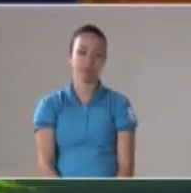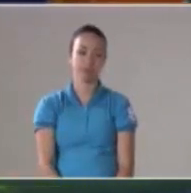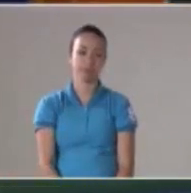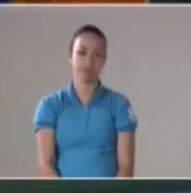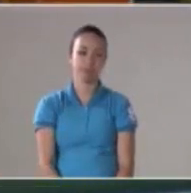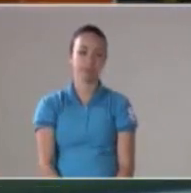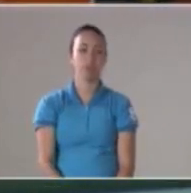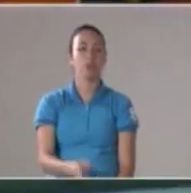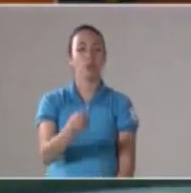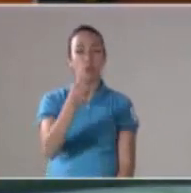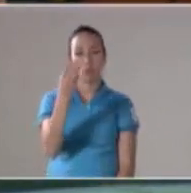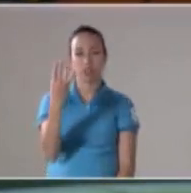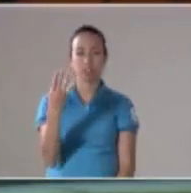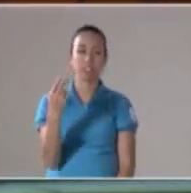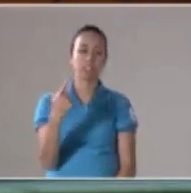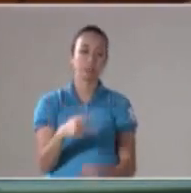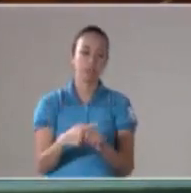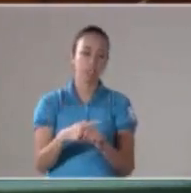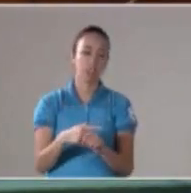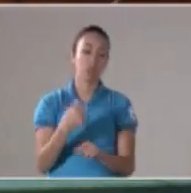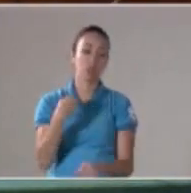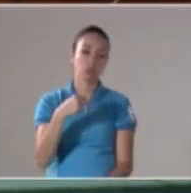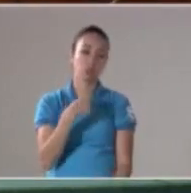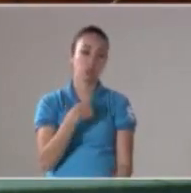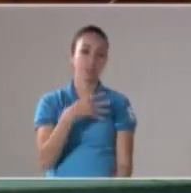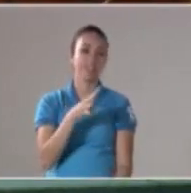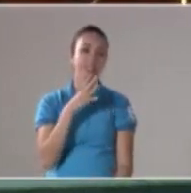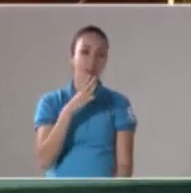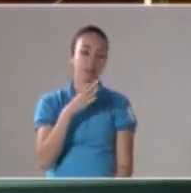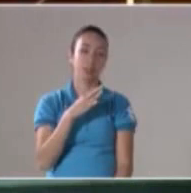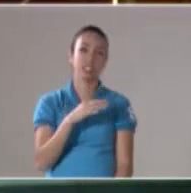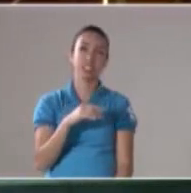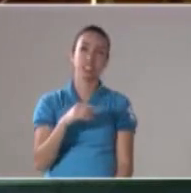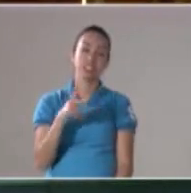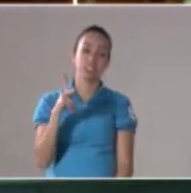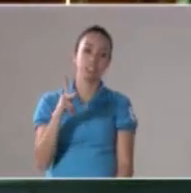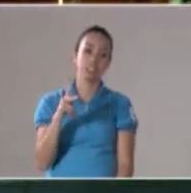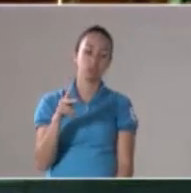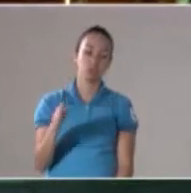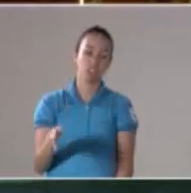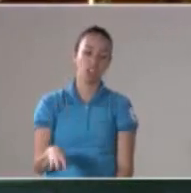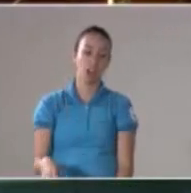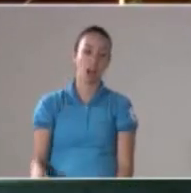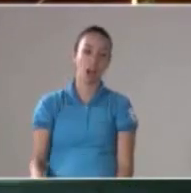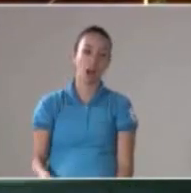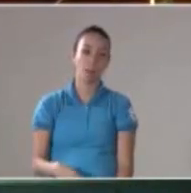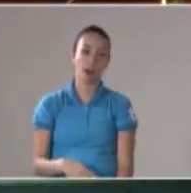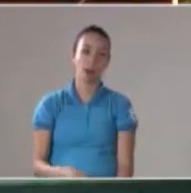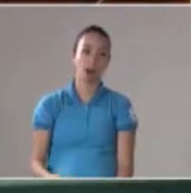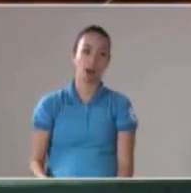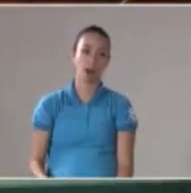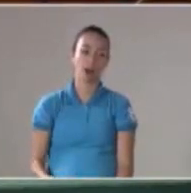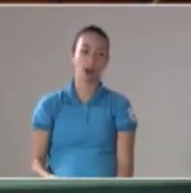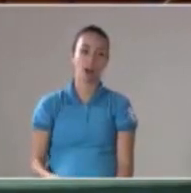Entonces, ¿cuántas veces nosotros ofendemos a Dios? Y de veras, hermanos, nos mereceríamos que nos diera